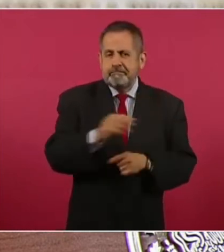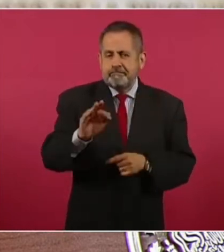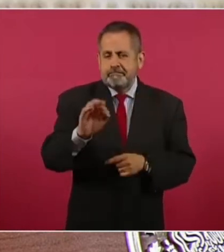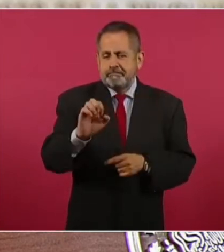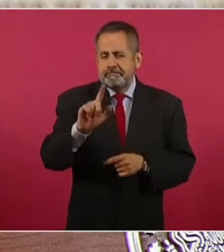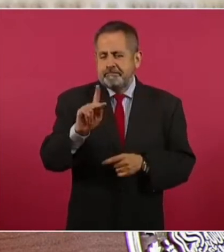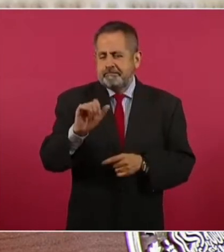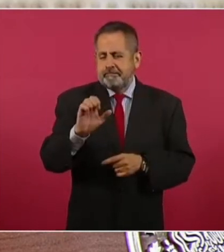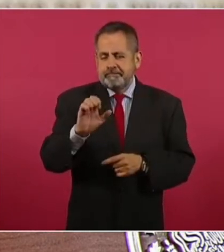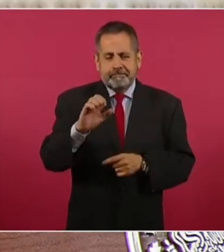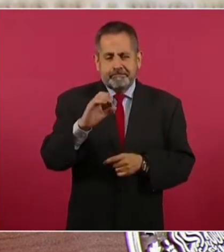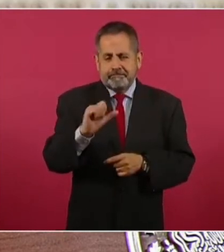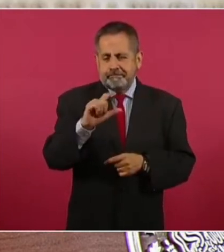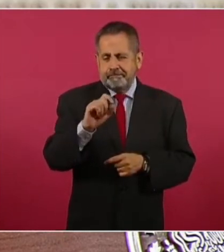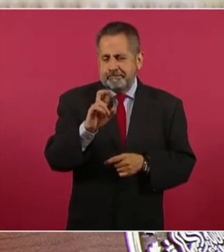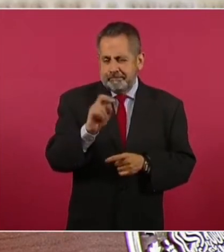¿No